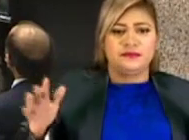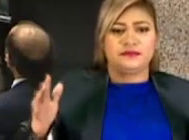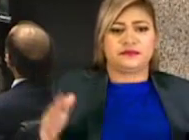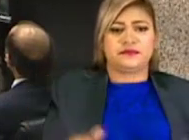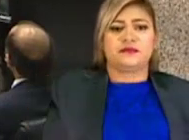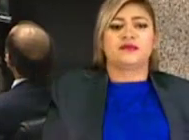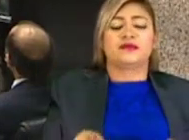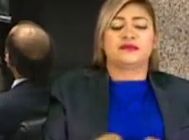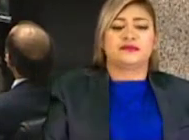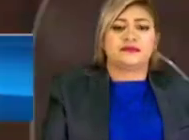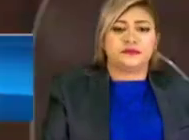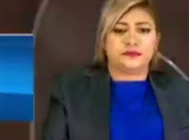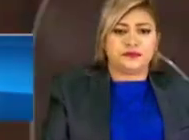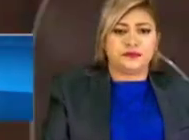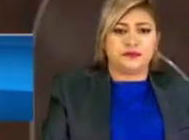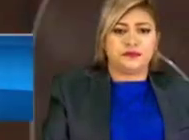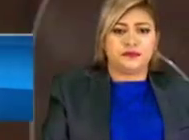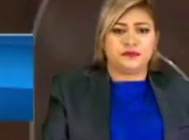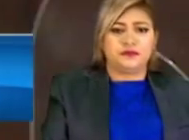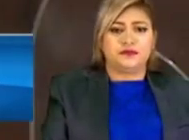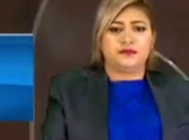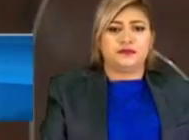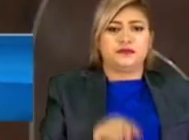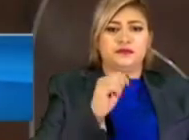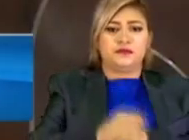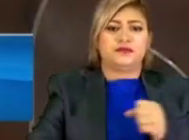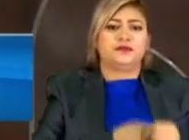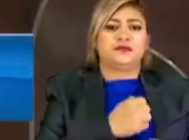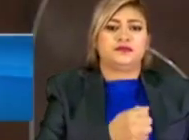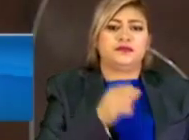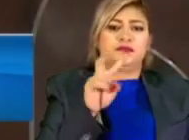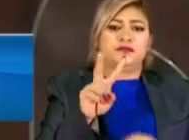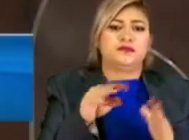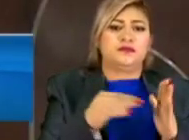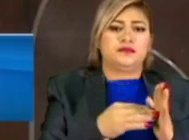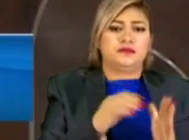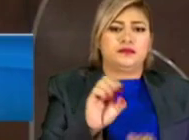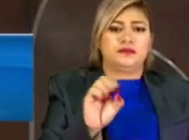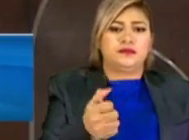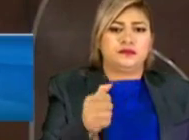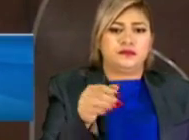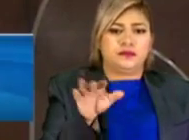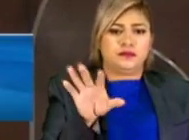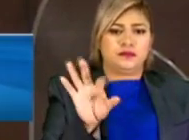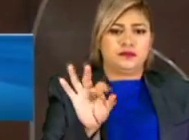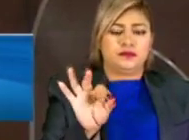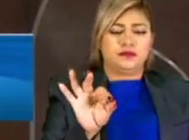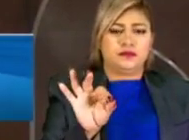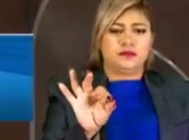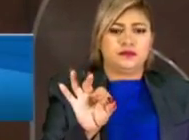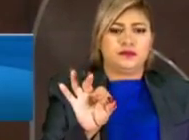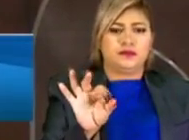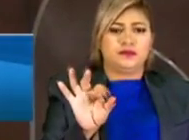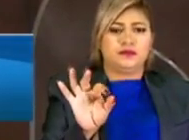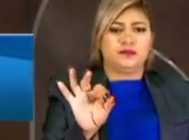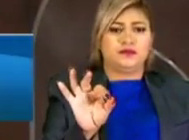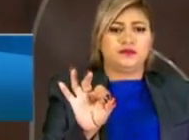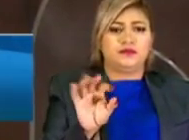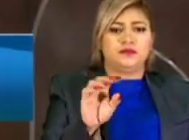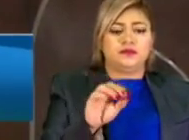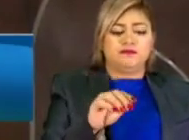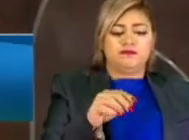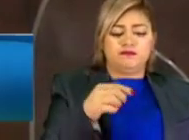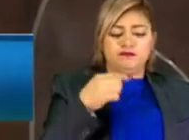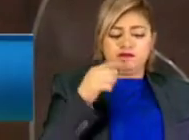Por otro lado, desde el año 2019 hemos destruido